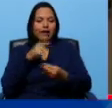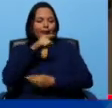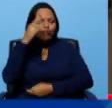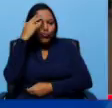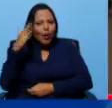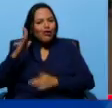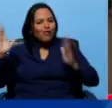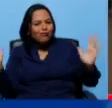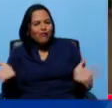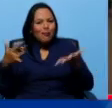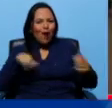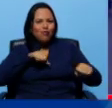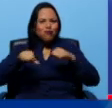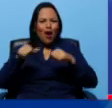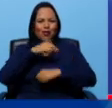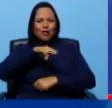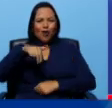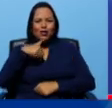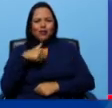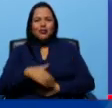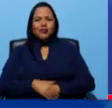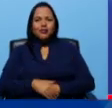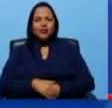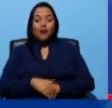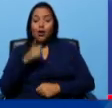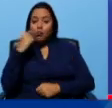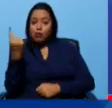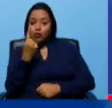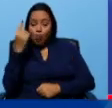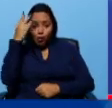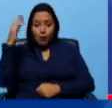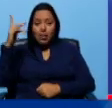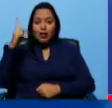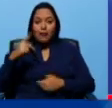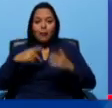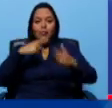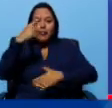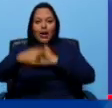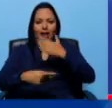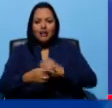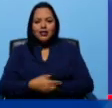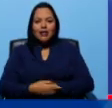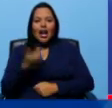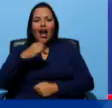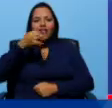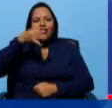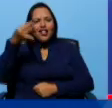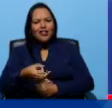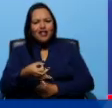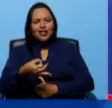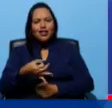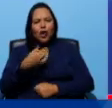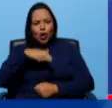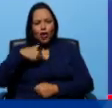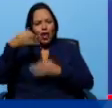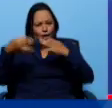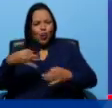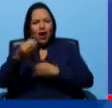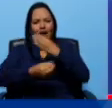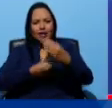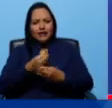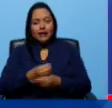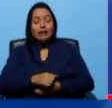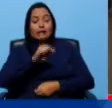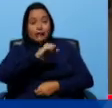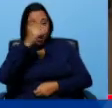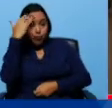nos mueven a nosotros, y no son solo sueños, son planes, son realidades, y estoy seguro que los vamos a hacer, Gabriela. El